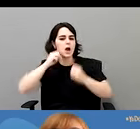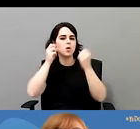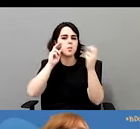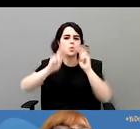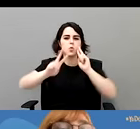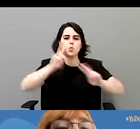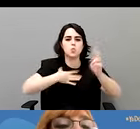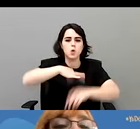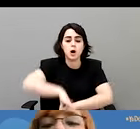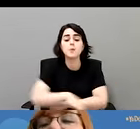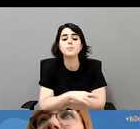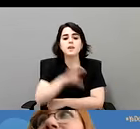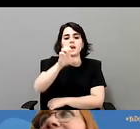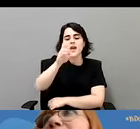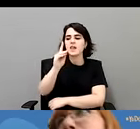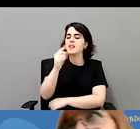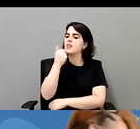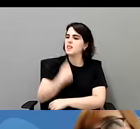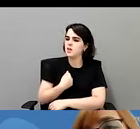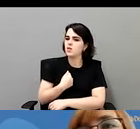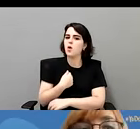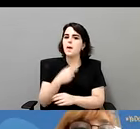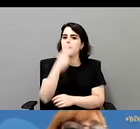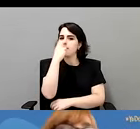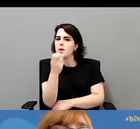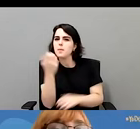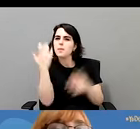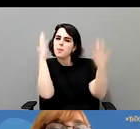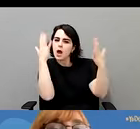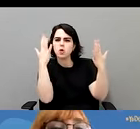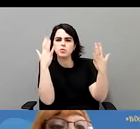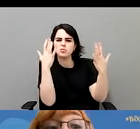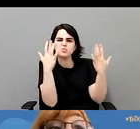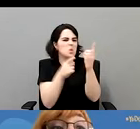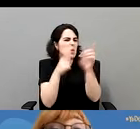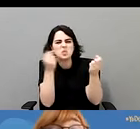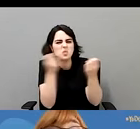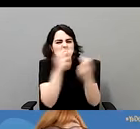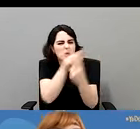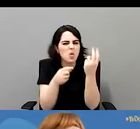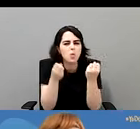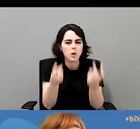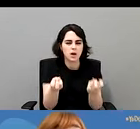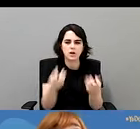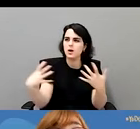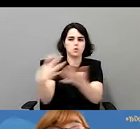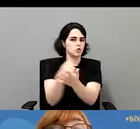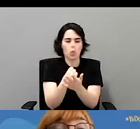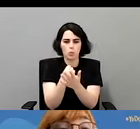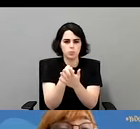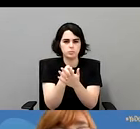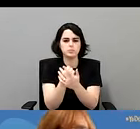Bien, Roberts nos dijo eso de pies y manos. ¿Pero pies y manos para qué? Pues pies y manos para todo. Pies y manos